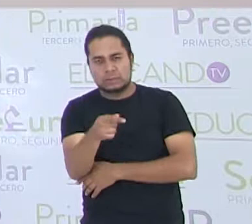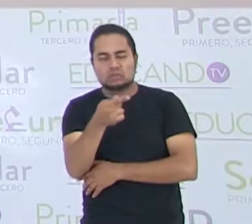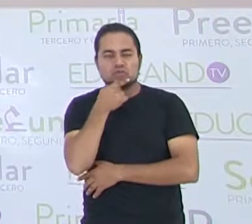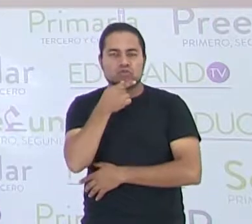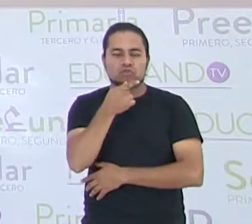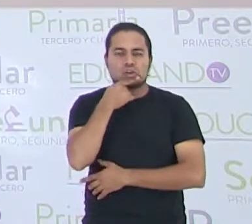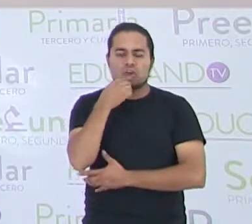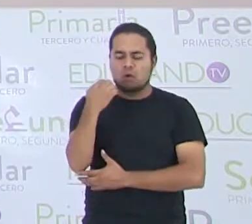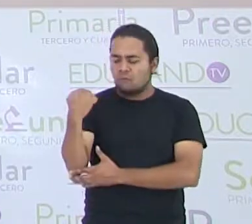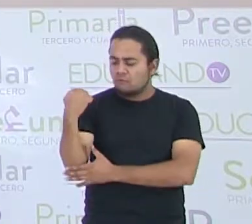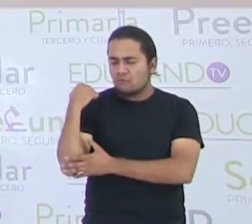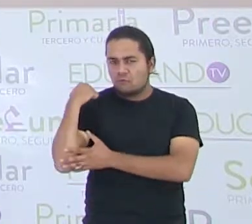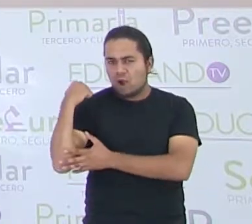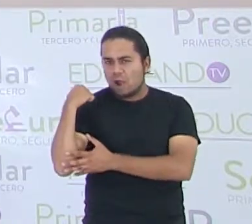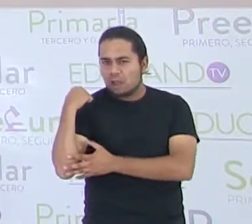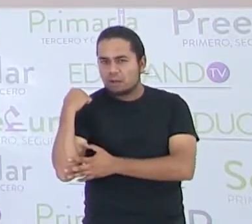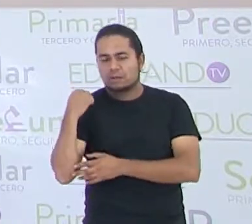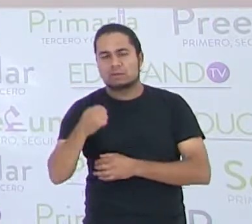fuerte,